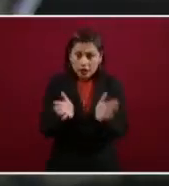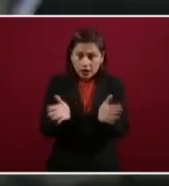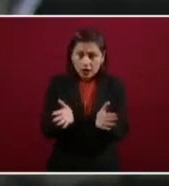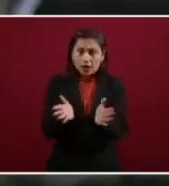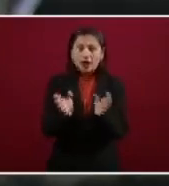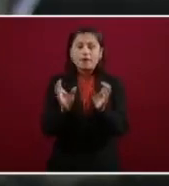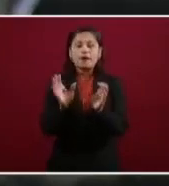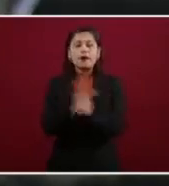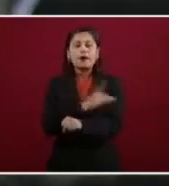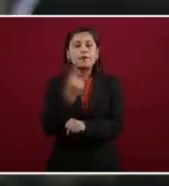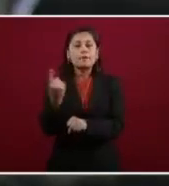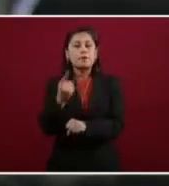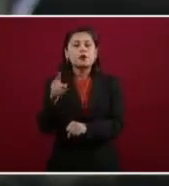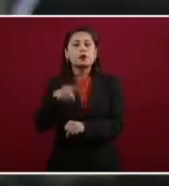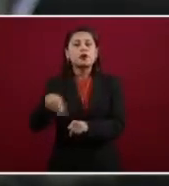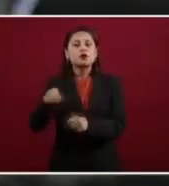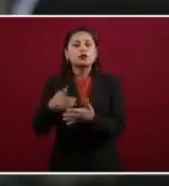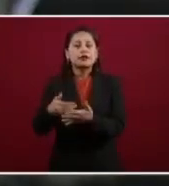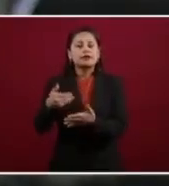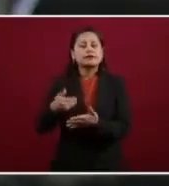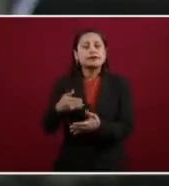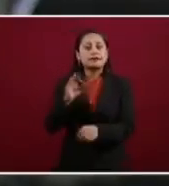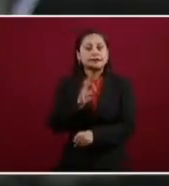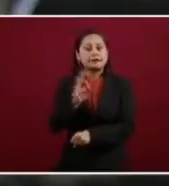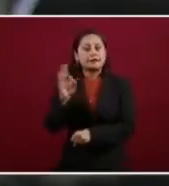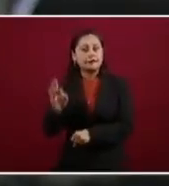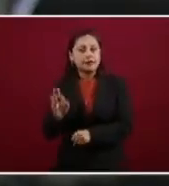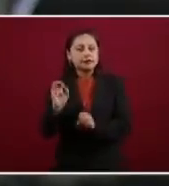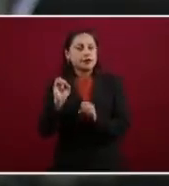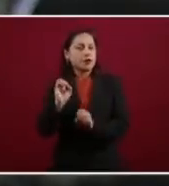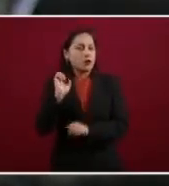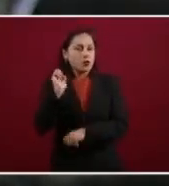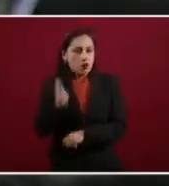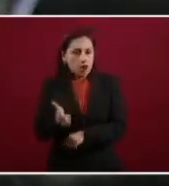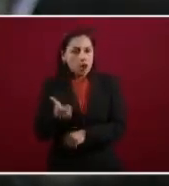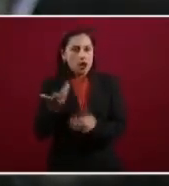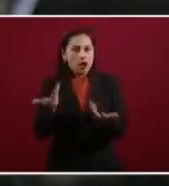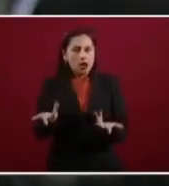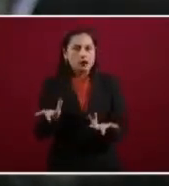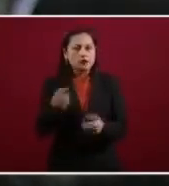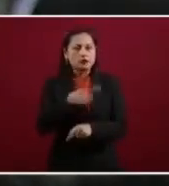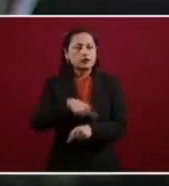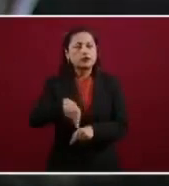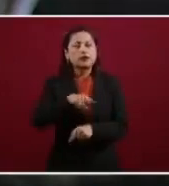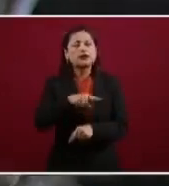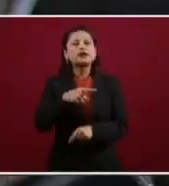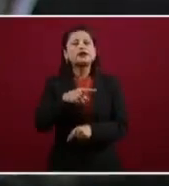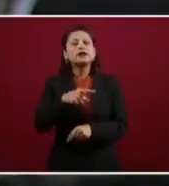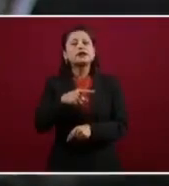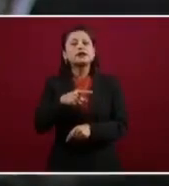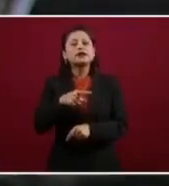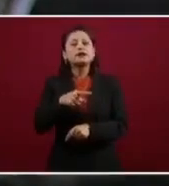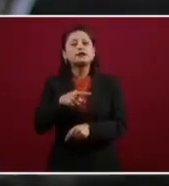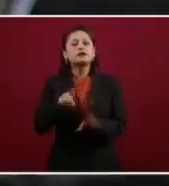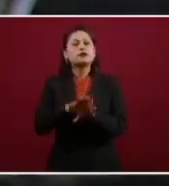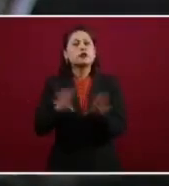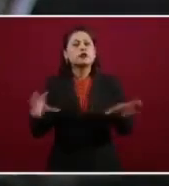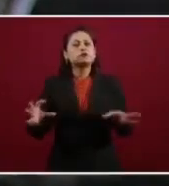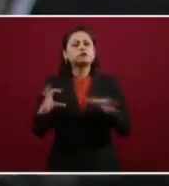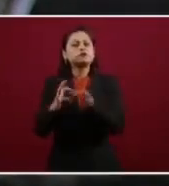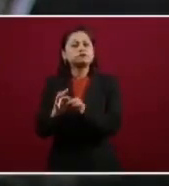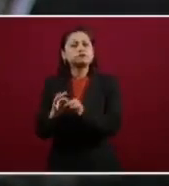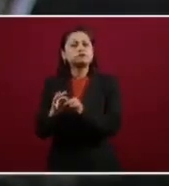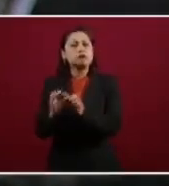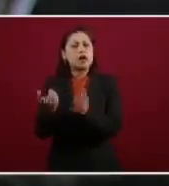adelantaron un poco que bueno que lo están haciendo pero se adelantaron y como que no mostraron unidad y una cuestión de trabajar como gremio